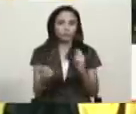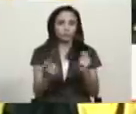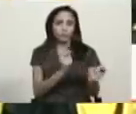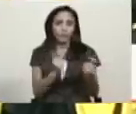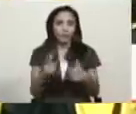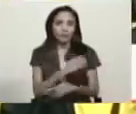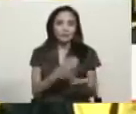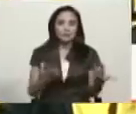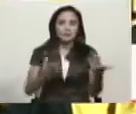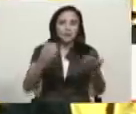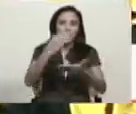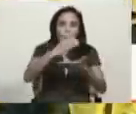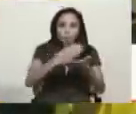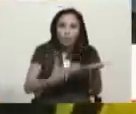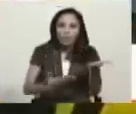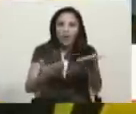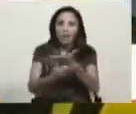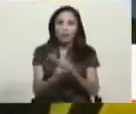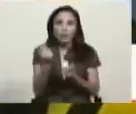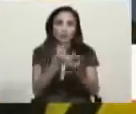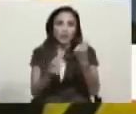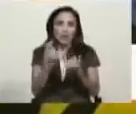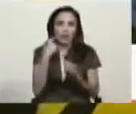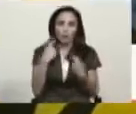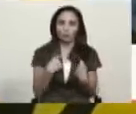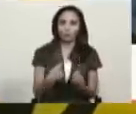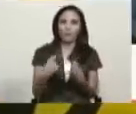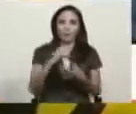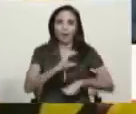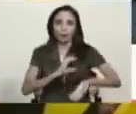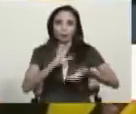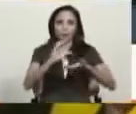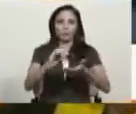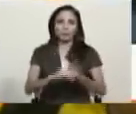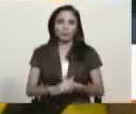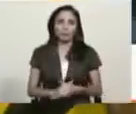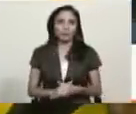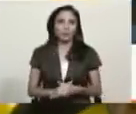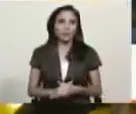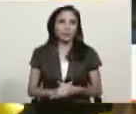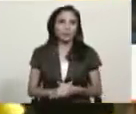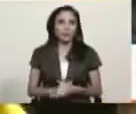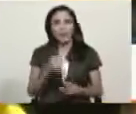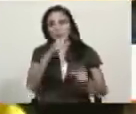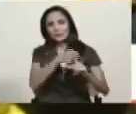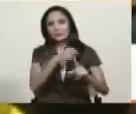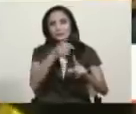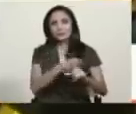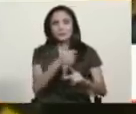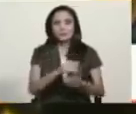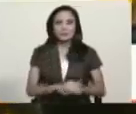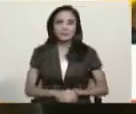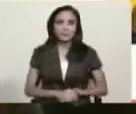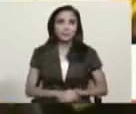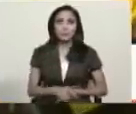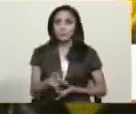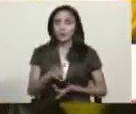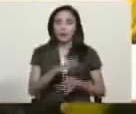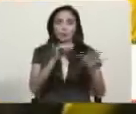colectivo, debatiendo una estrategia de reivindicación, de lucha. Ah, Aristóbulo, este hombre viene de lo mismo